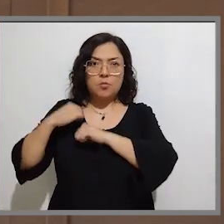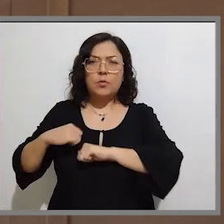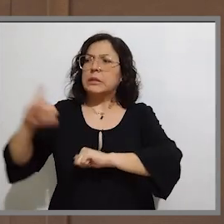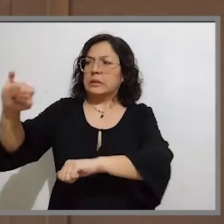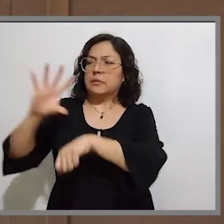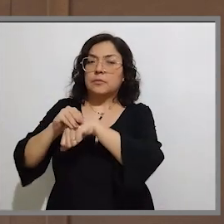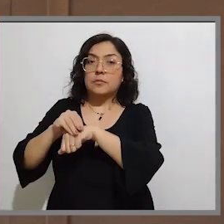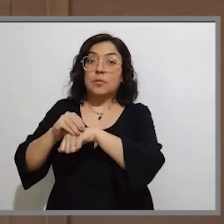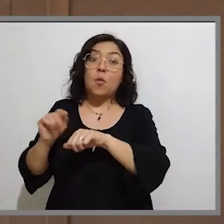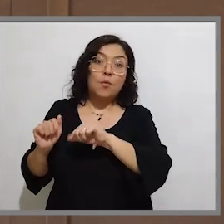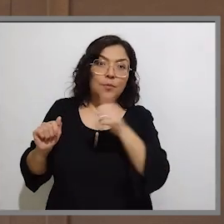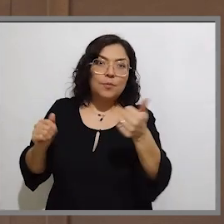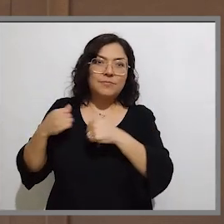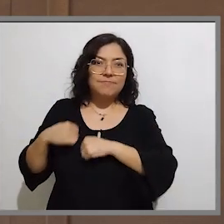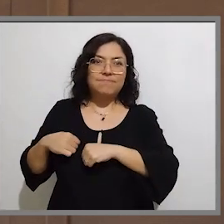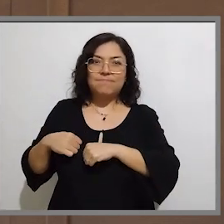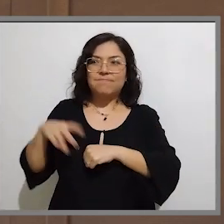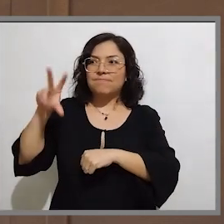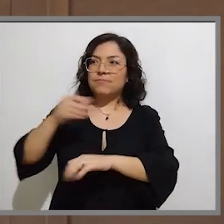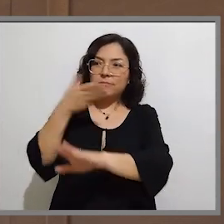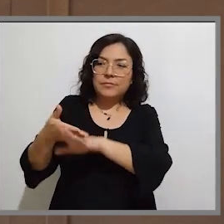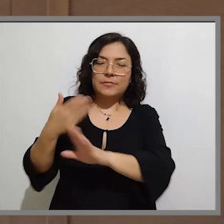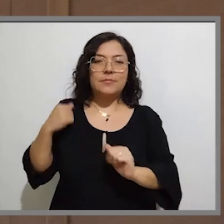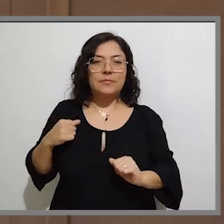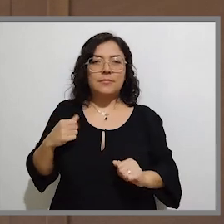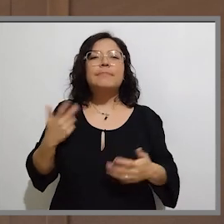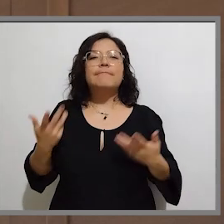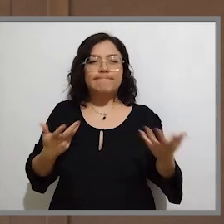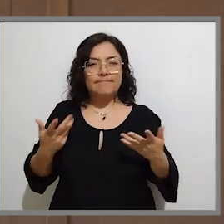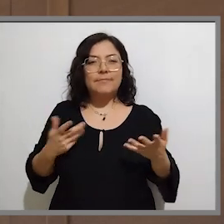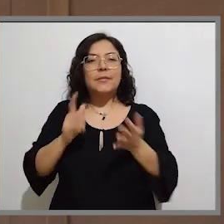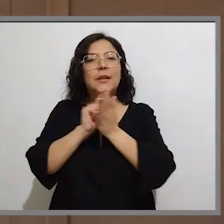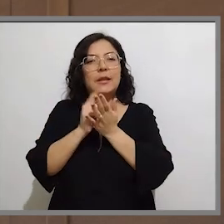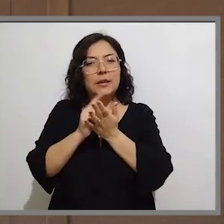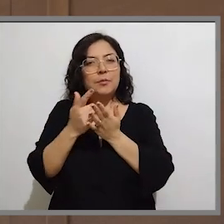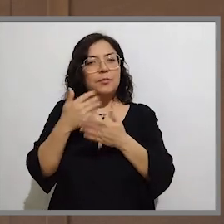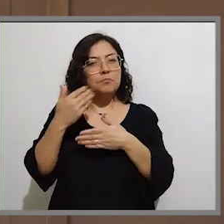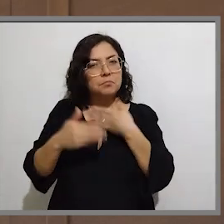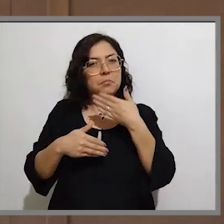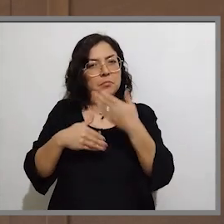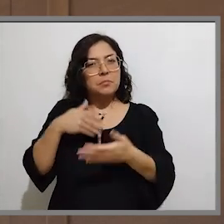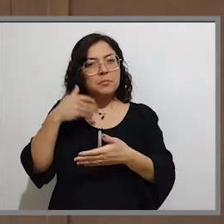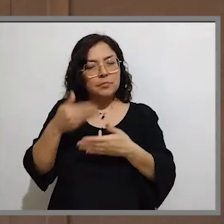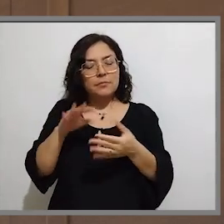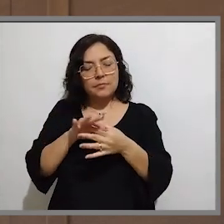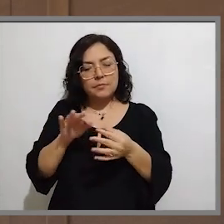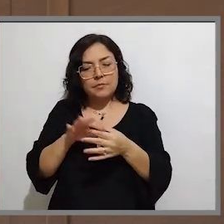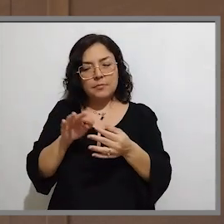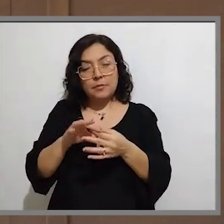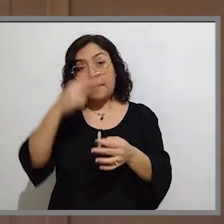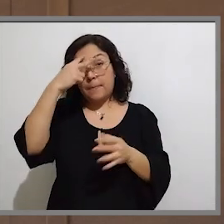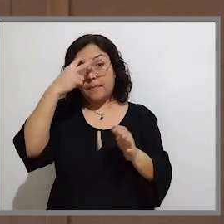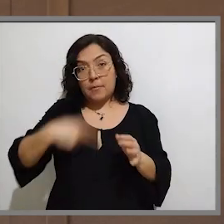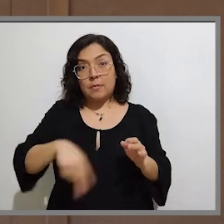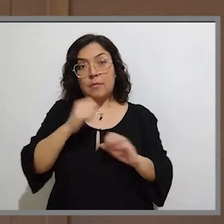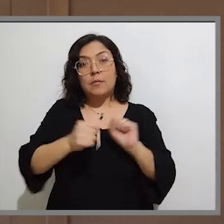otras. Y bueno, al final del día, el libro sigue haciendo esa reflexión histórica y llega al punto en el cual México,